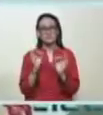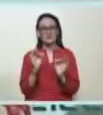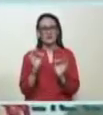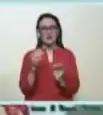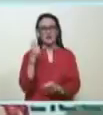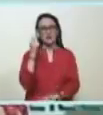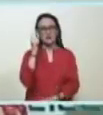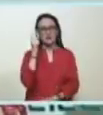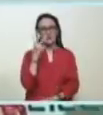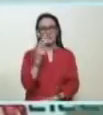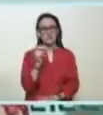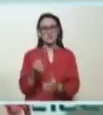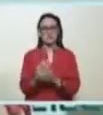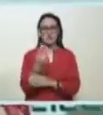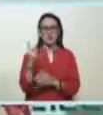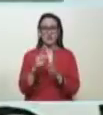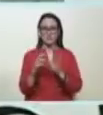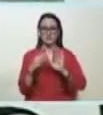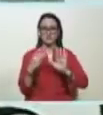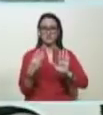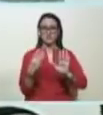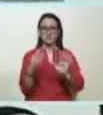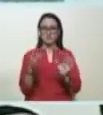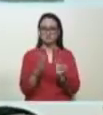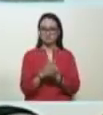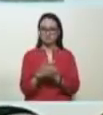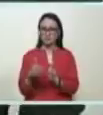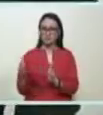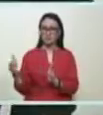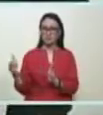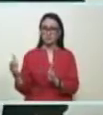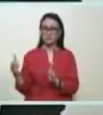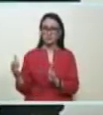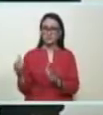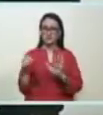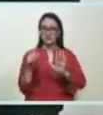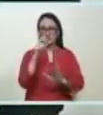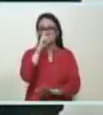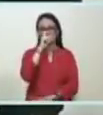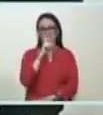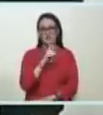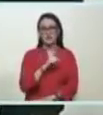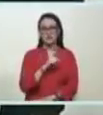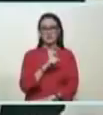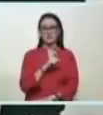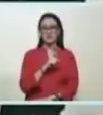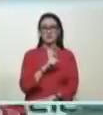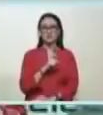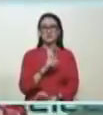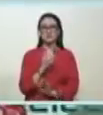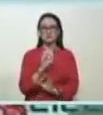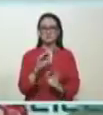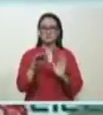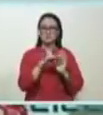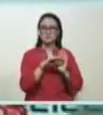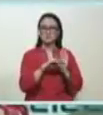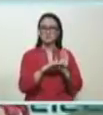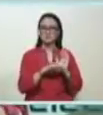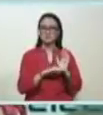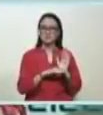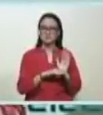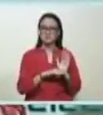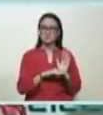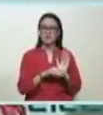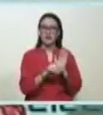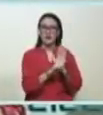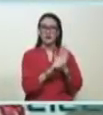20 de mayo 2018, para un periodo de 6 años, de conformidad con lo establecido